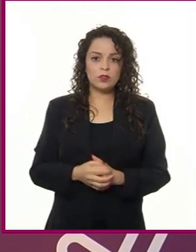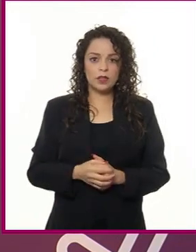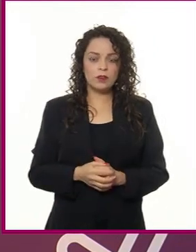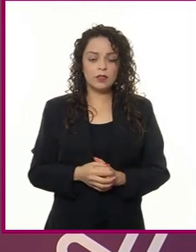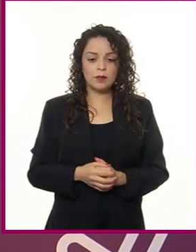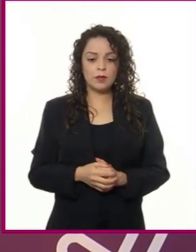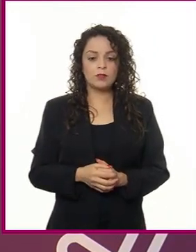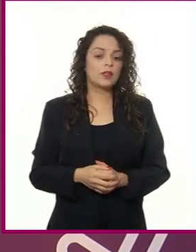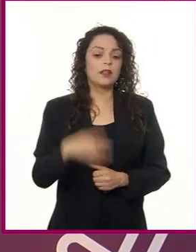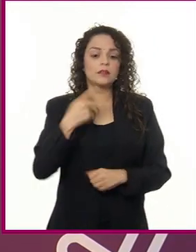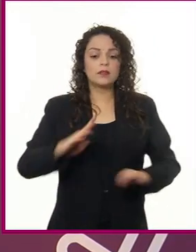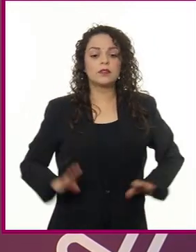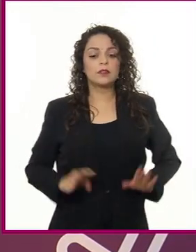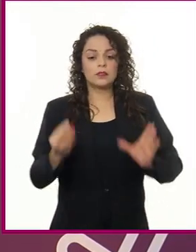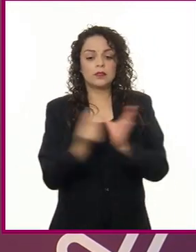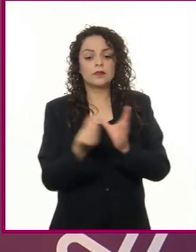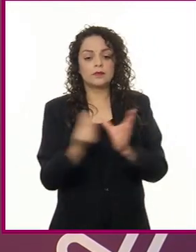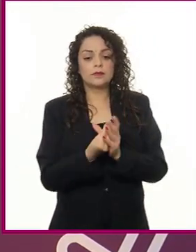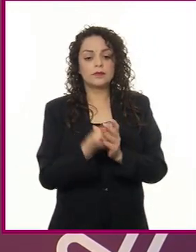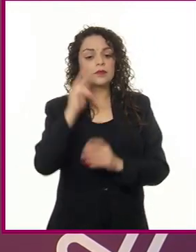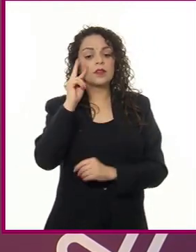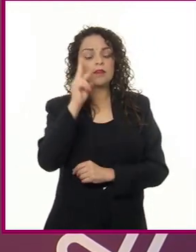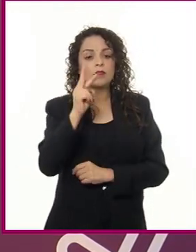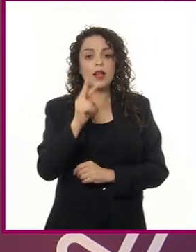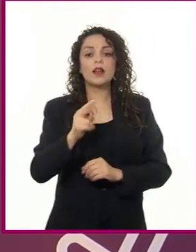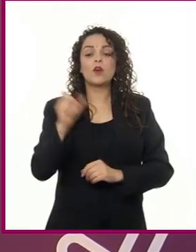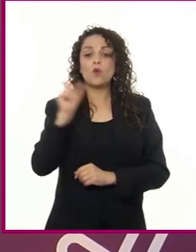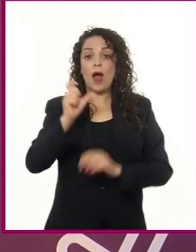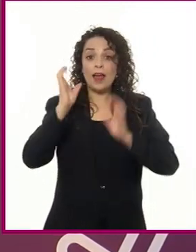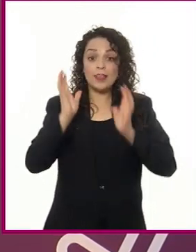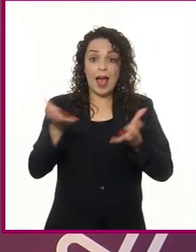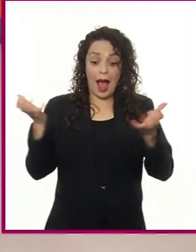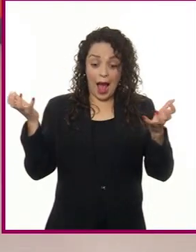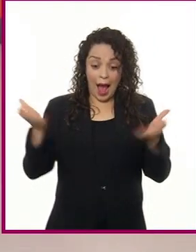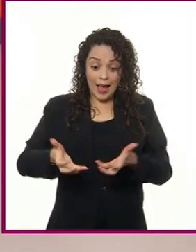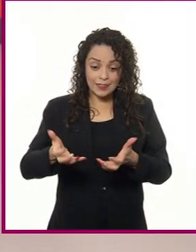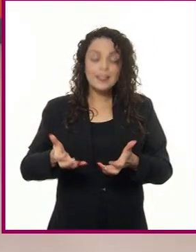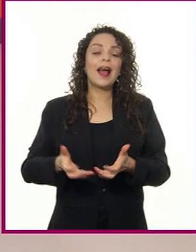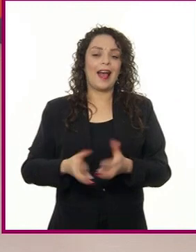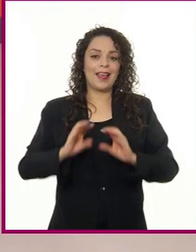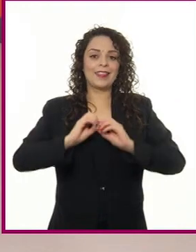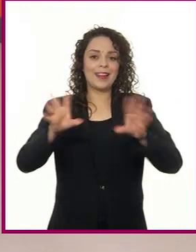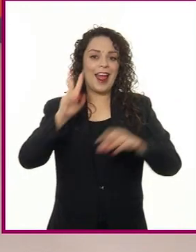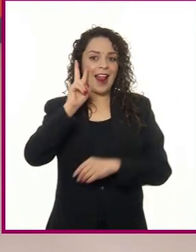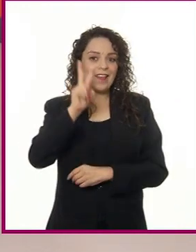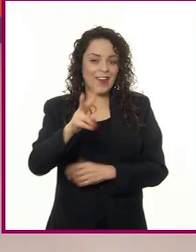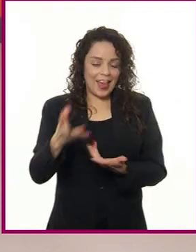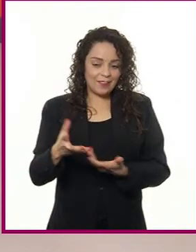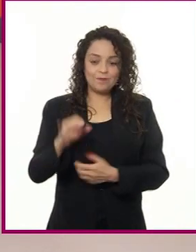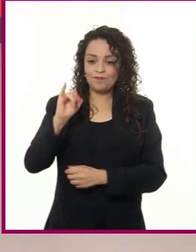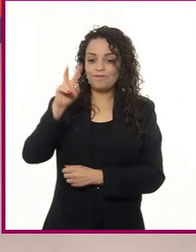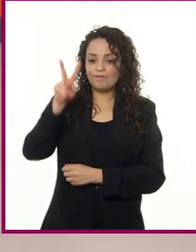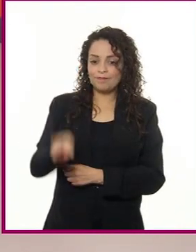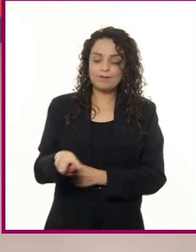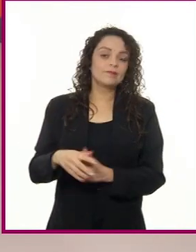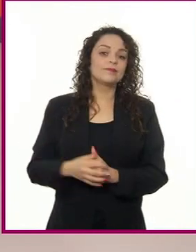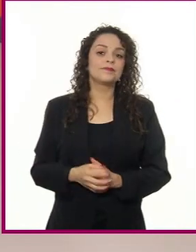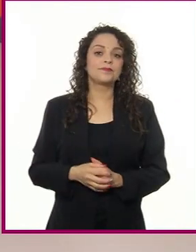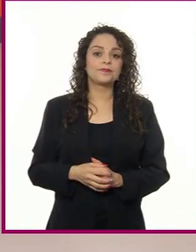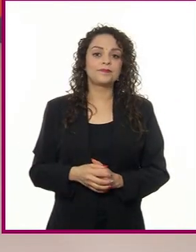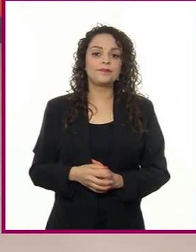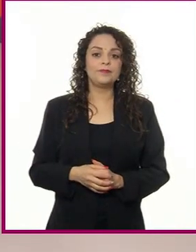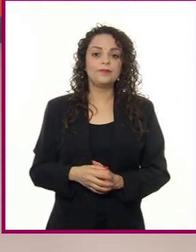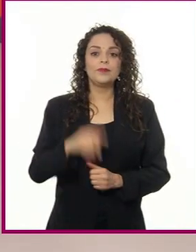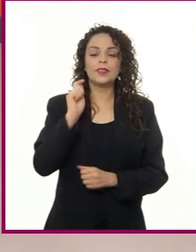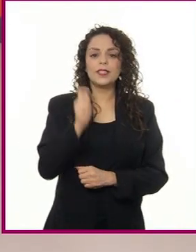las características que se podrán ver una vez que lo hagamos. Claro, porque ya vamos incluyendo